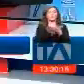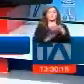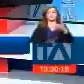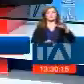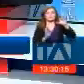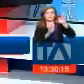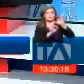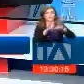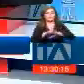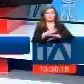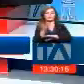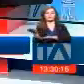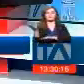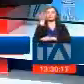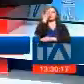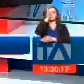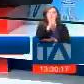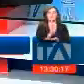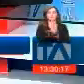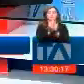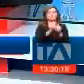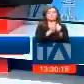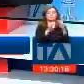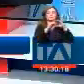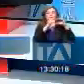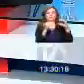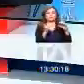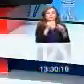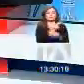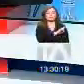en comparecer serán los vocales del Consejo Nacional Electoral.